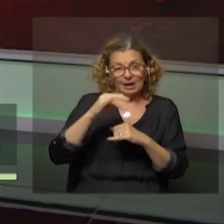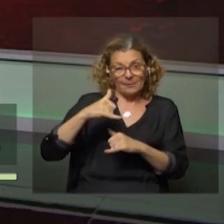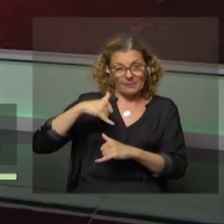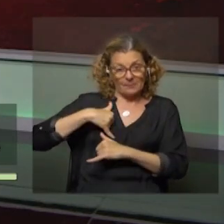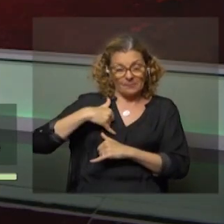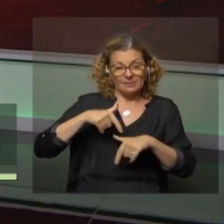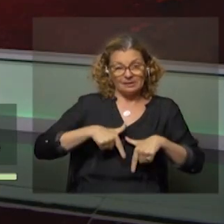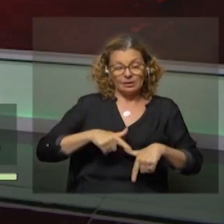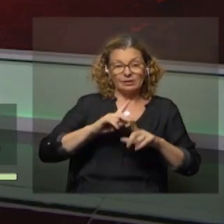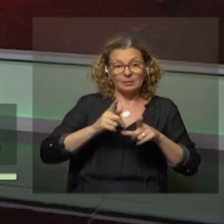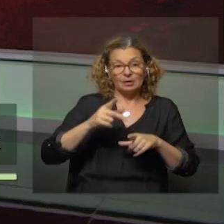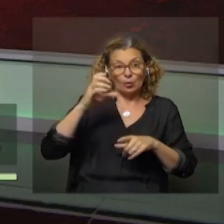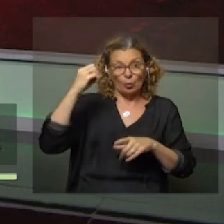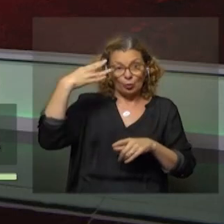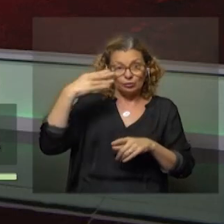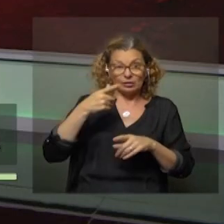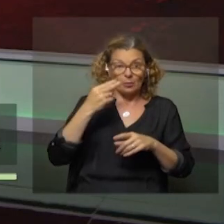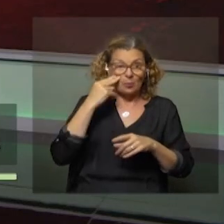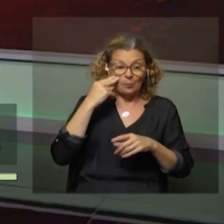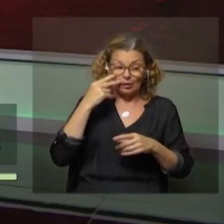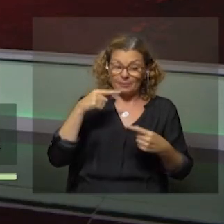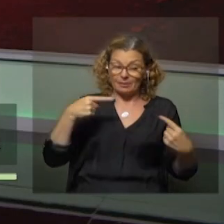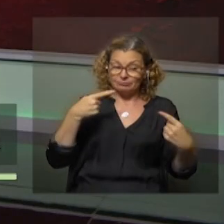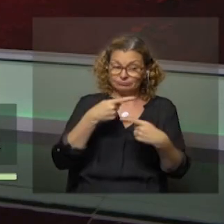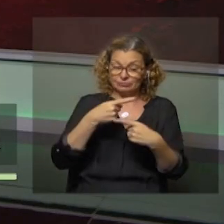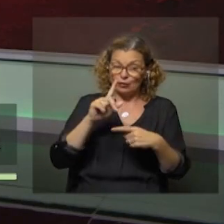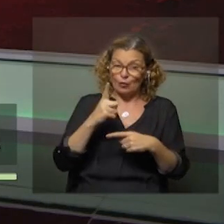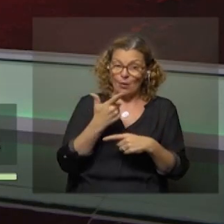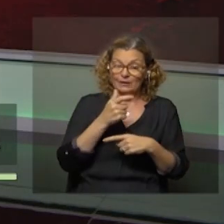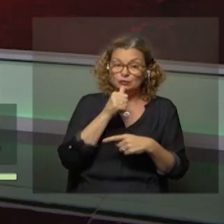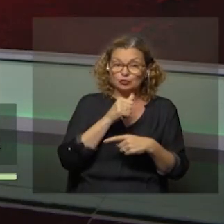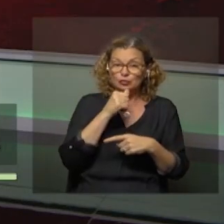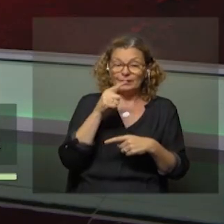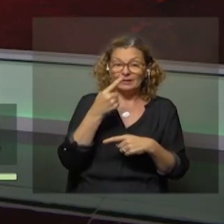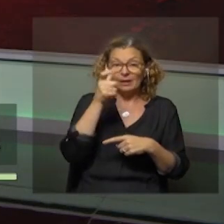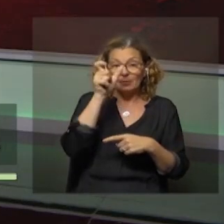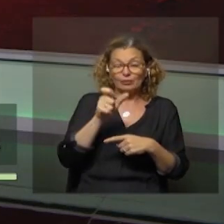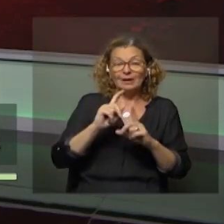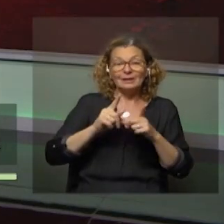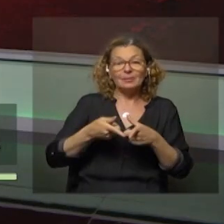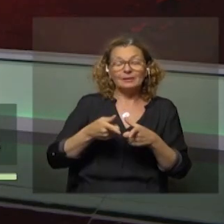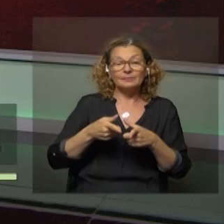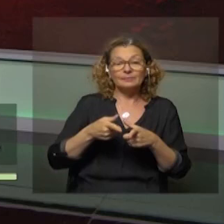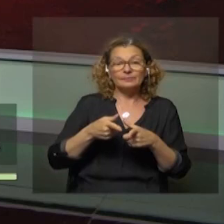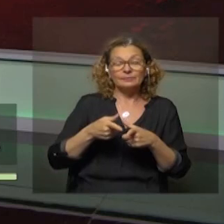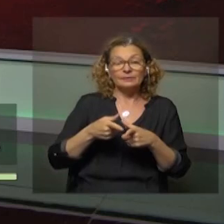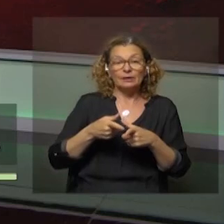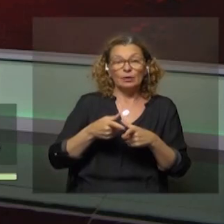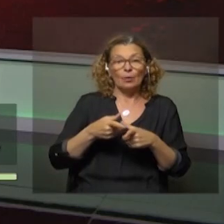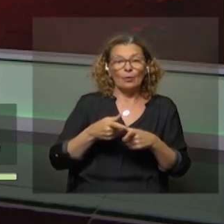también a ute y sobre esto se ha generado una gran polémica que aún no se resuelve esta persona además ofrecía también como